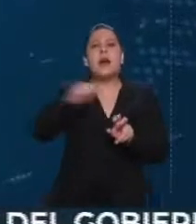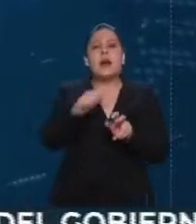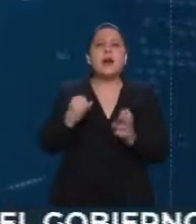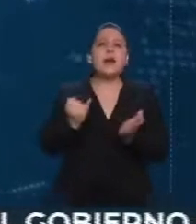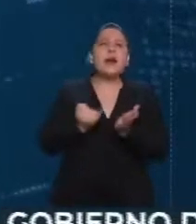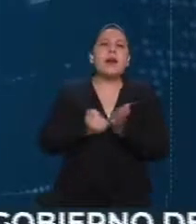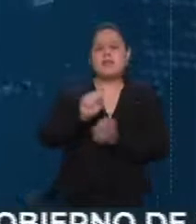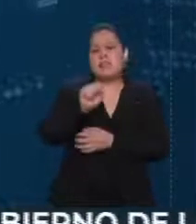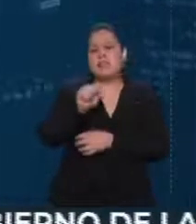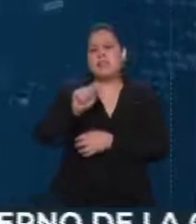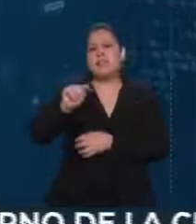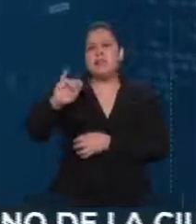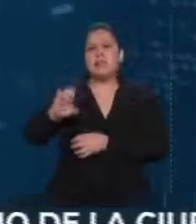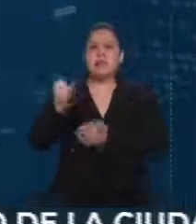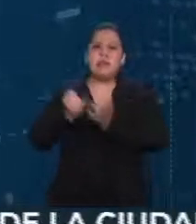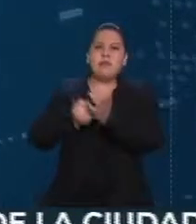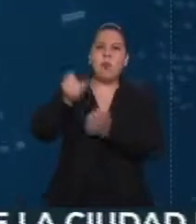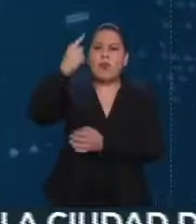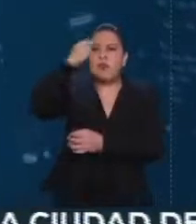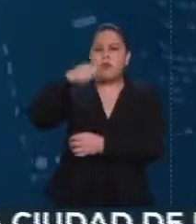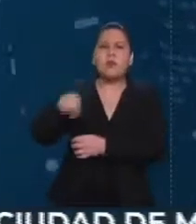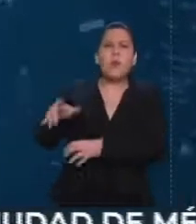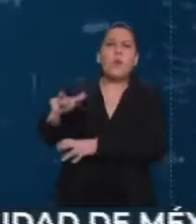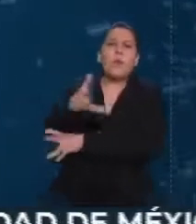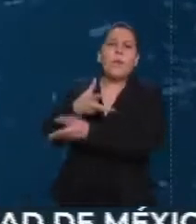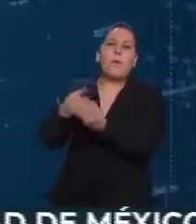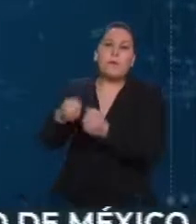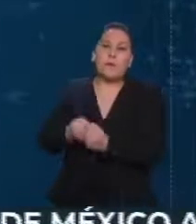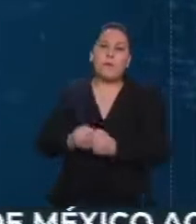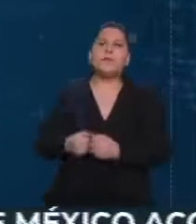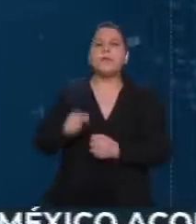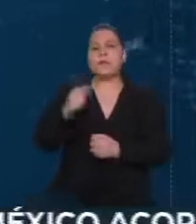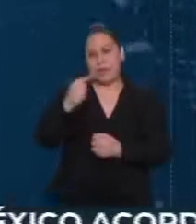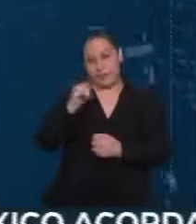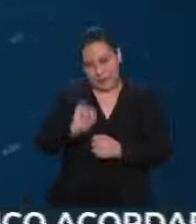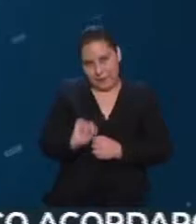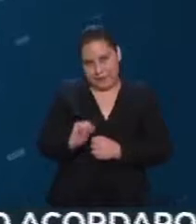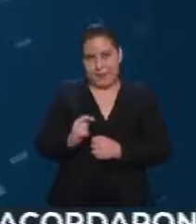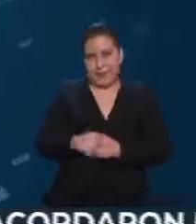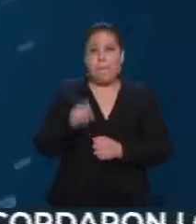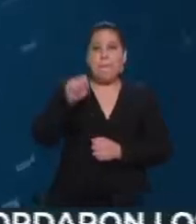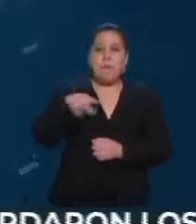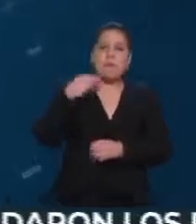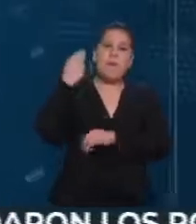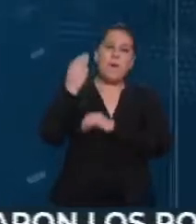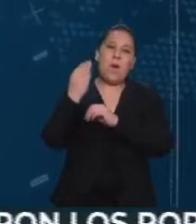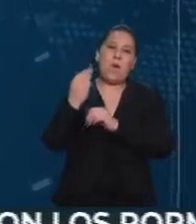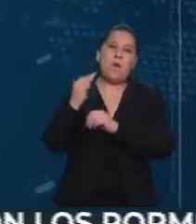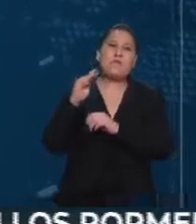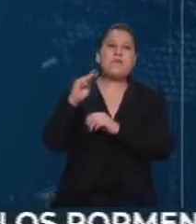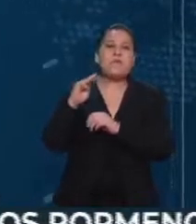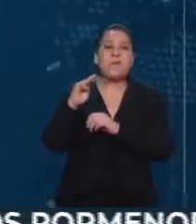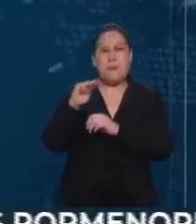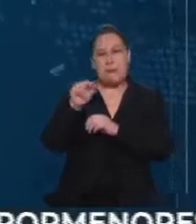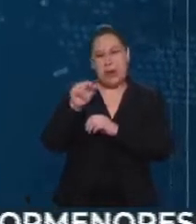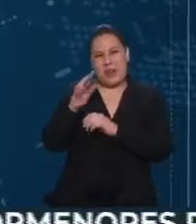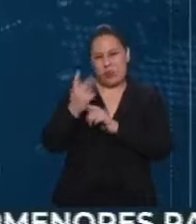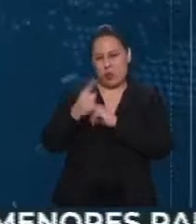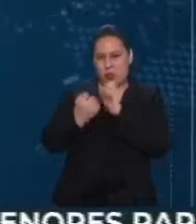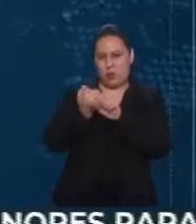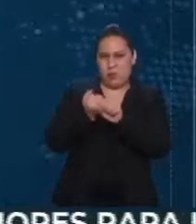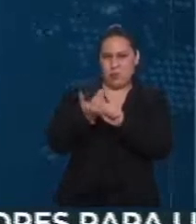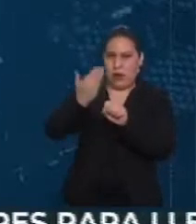dónde estamos ahí? Sí, pues en el tema de las remesas, al igual que en marzo del año pasado, tenemos